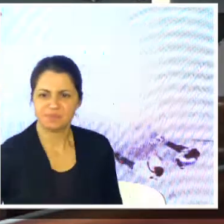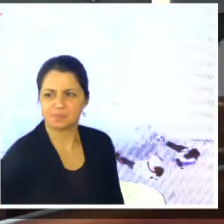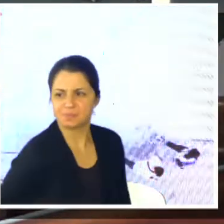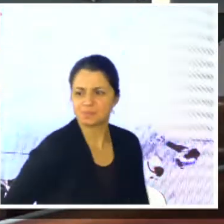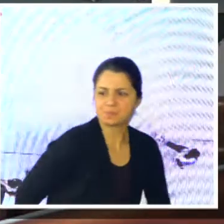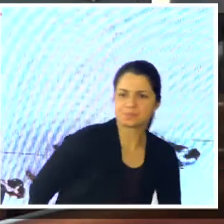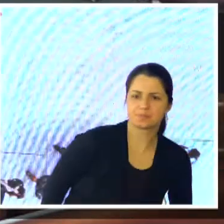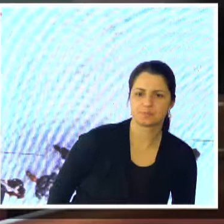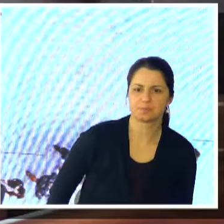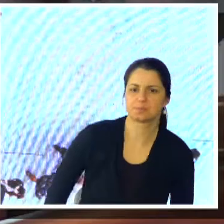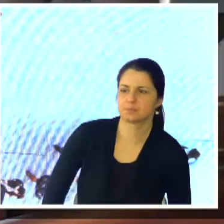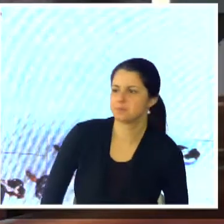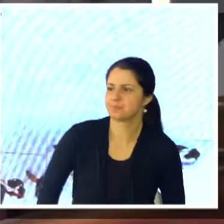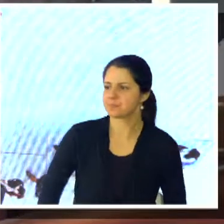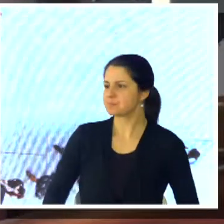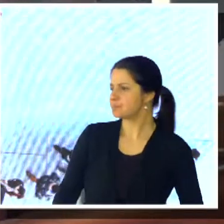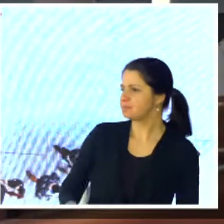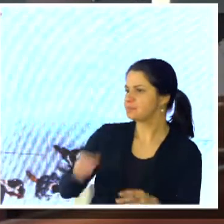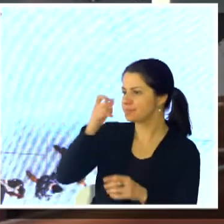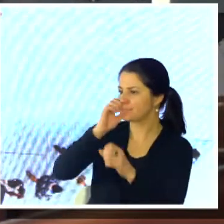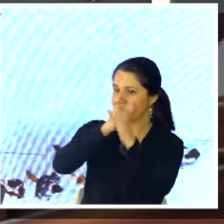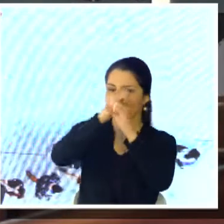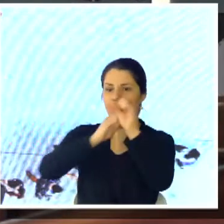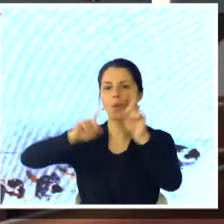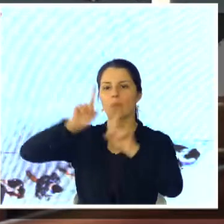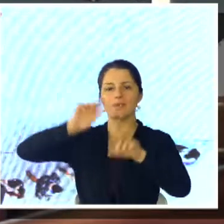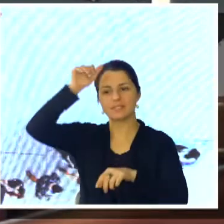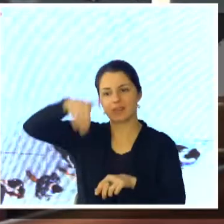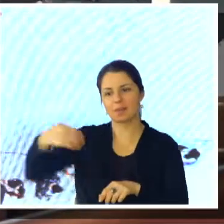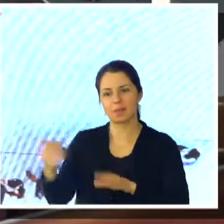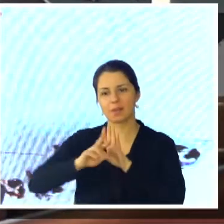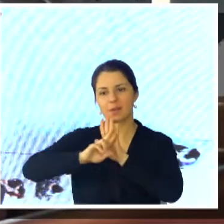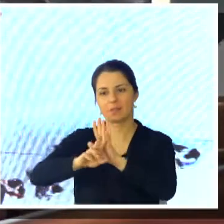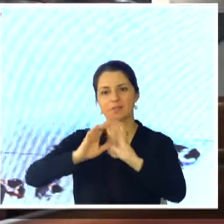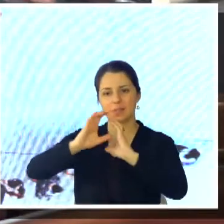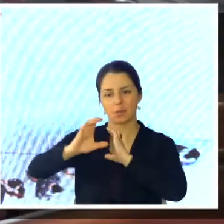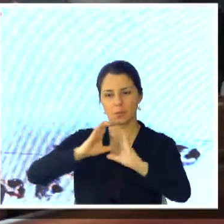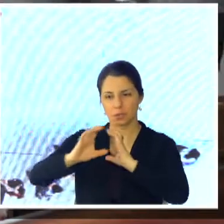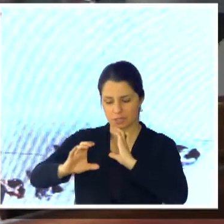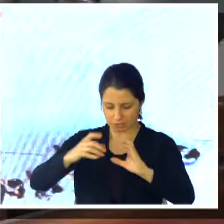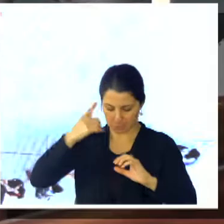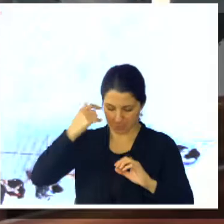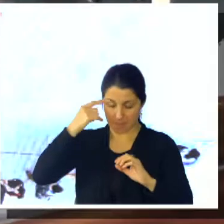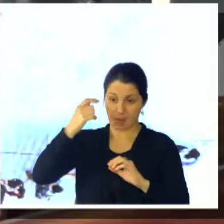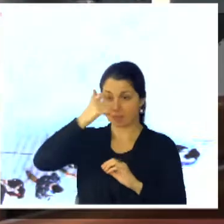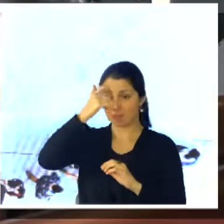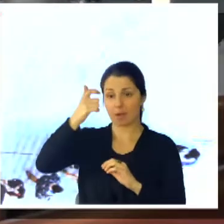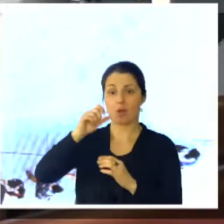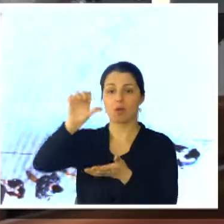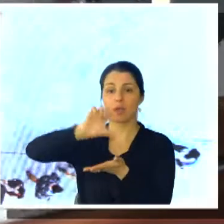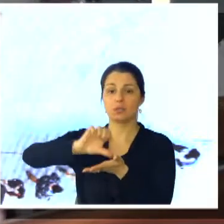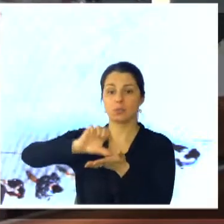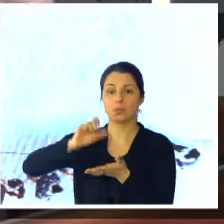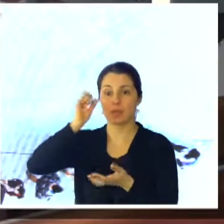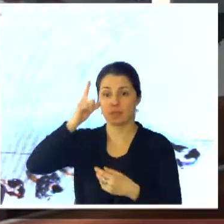eléctrico de la Universidad de la República, representante del equipo de telecomunicaciones de la Gerencia de Tecnología de Ciudades Inteligentes.